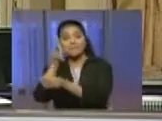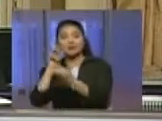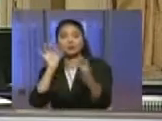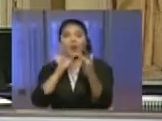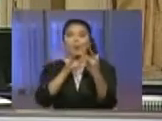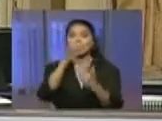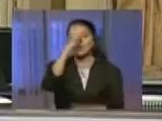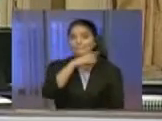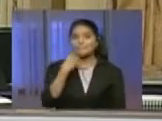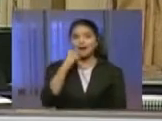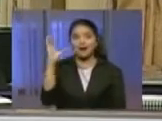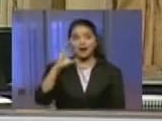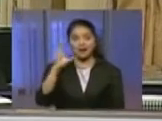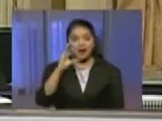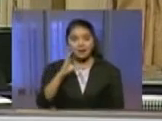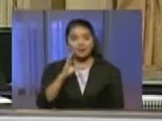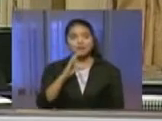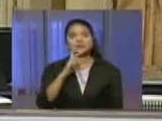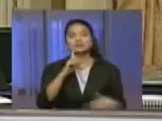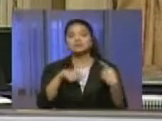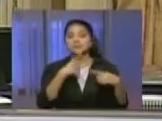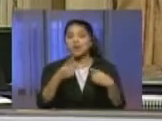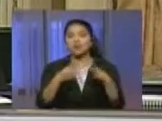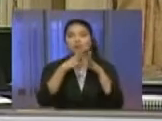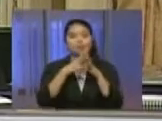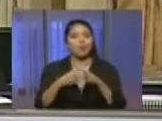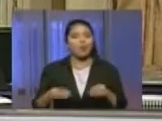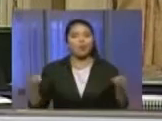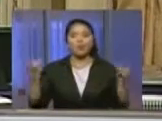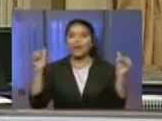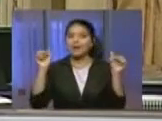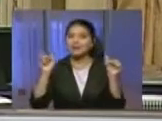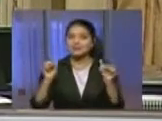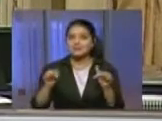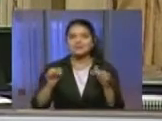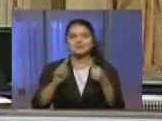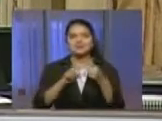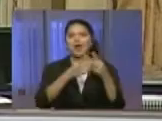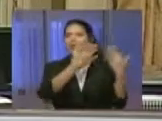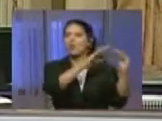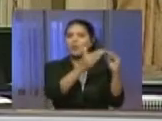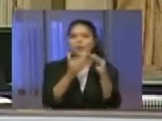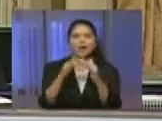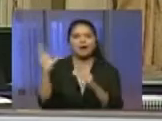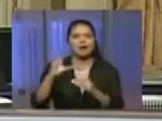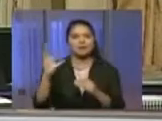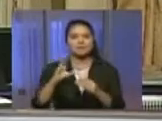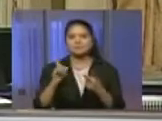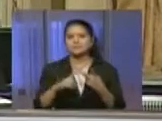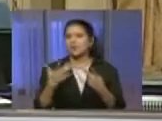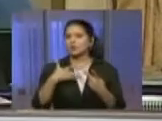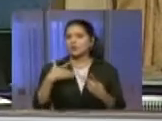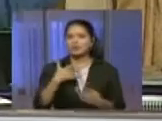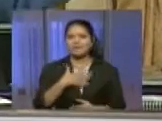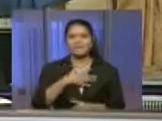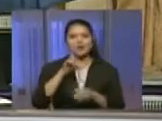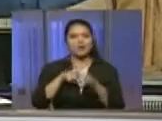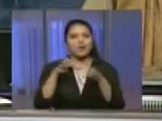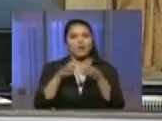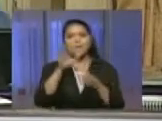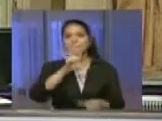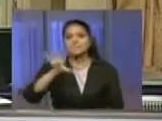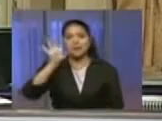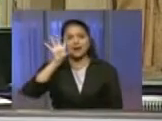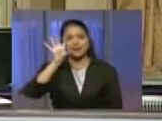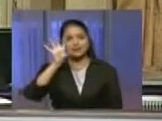Ah y así como nuestras raíces están ahí en macarao Así como nos sentimos miembros de una sola Patria